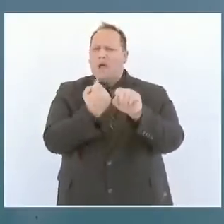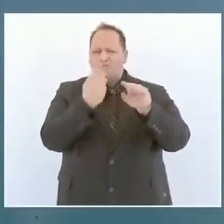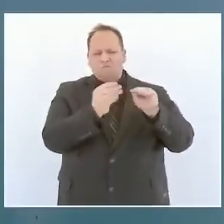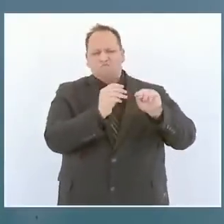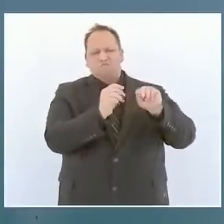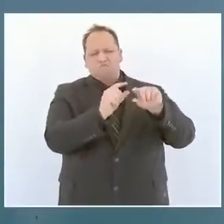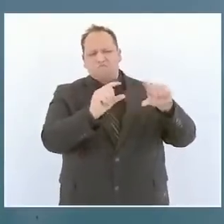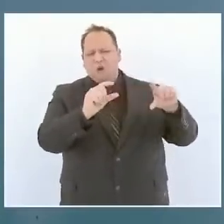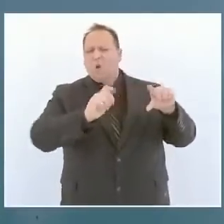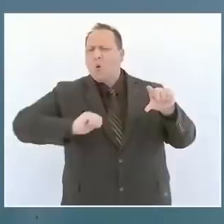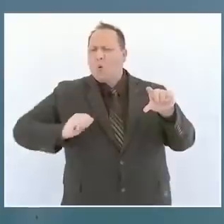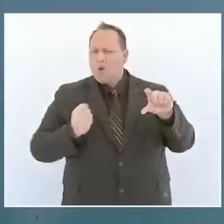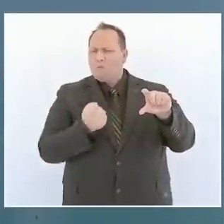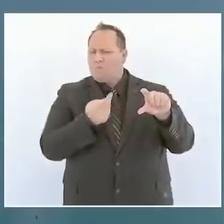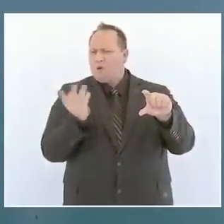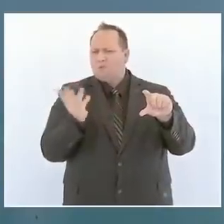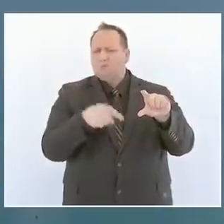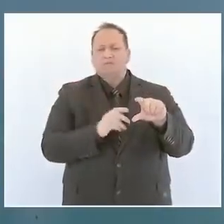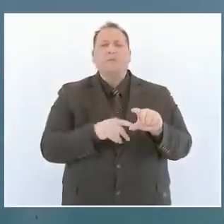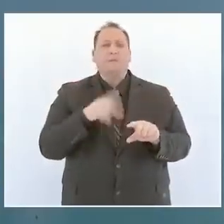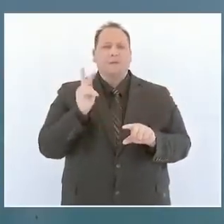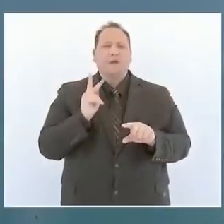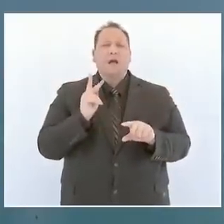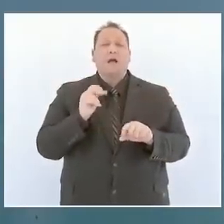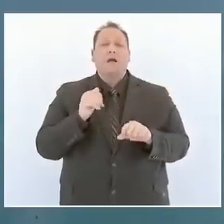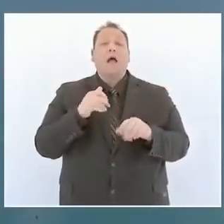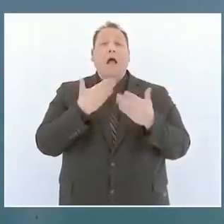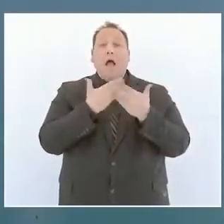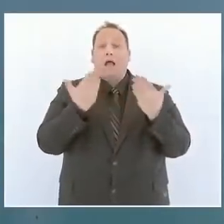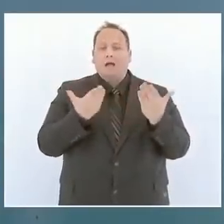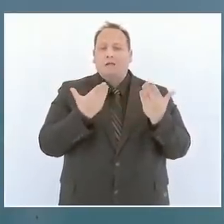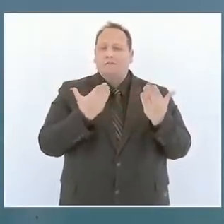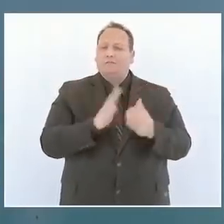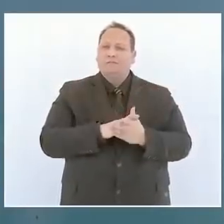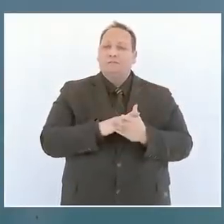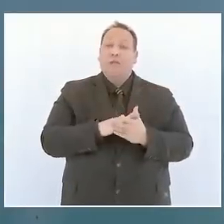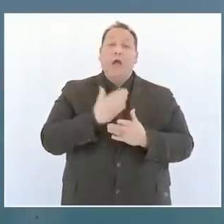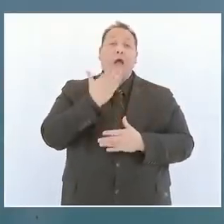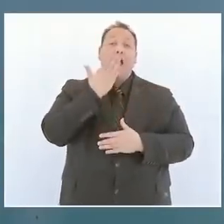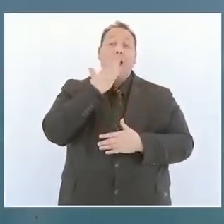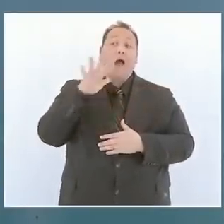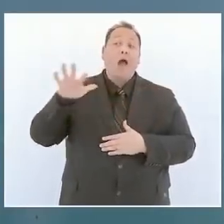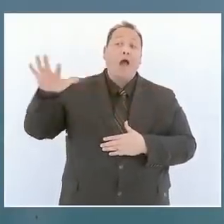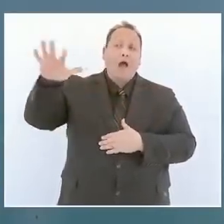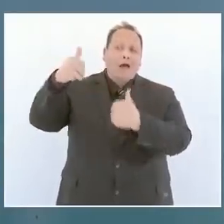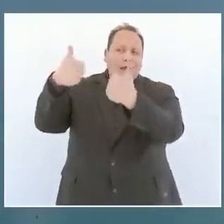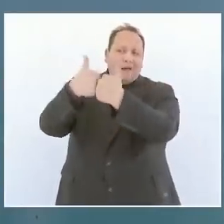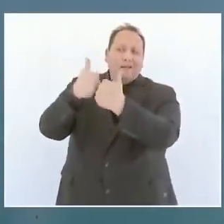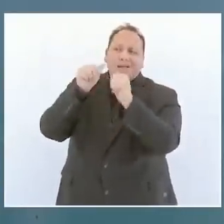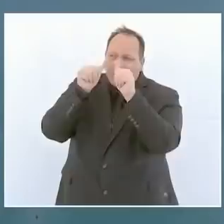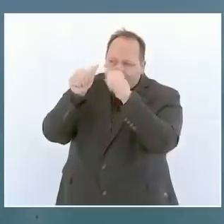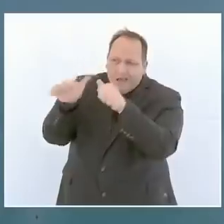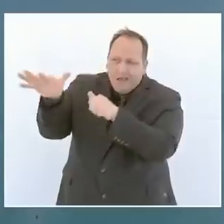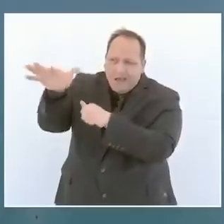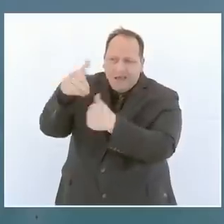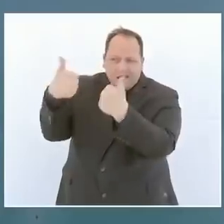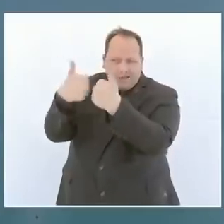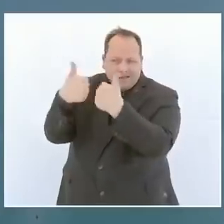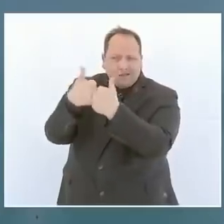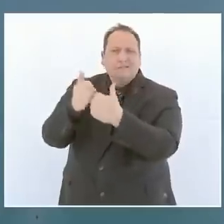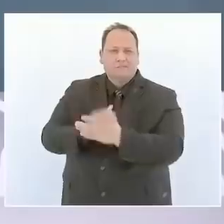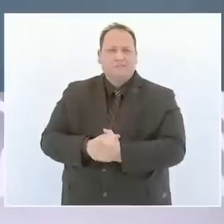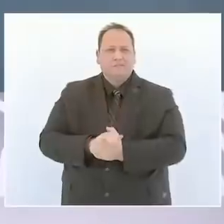pero ya se terminó y ahora vamos a la frontera de Sonora y vamos a